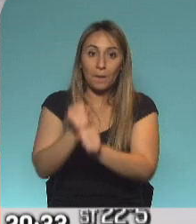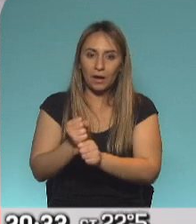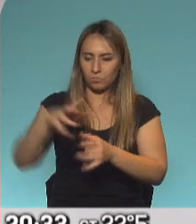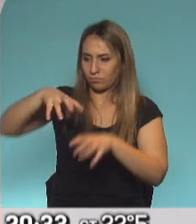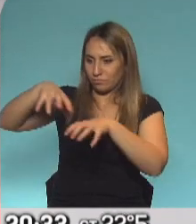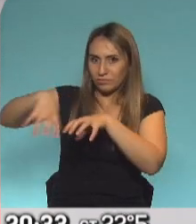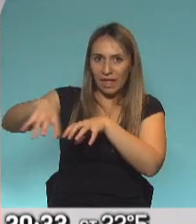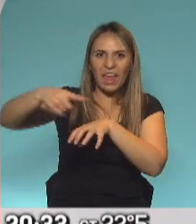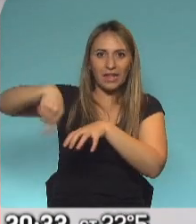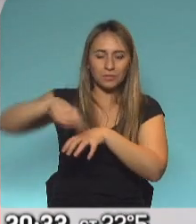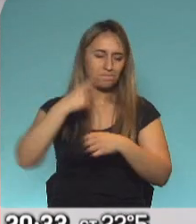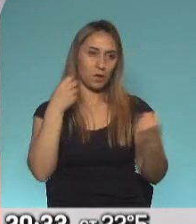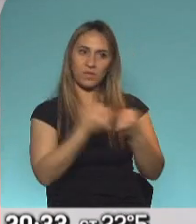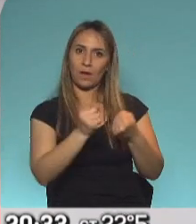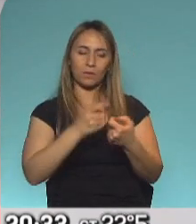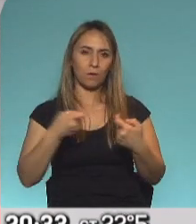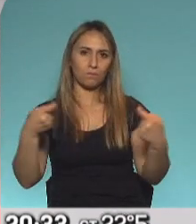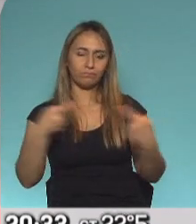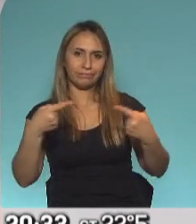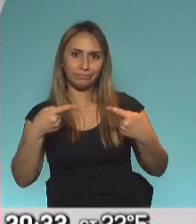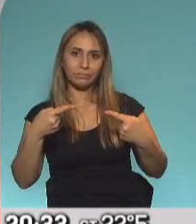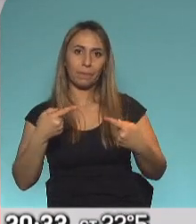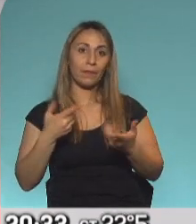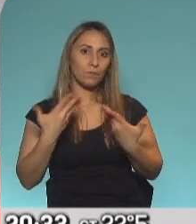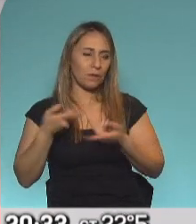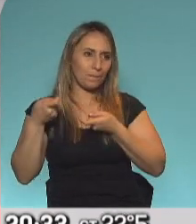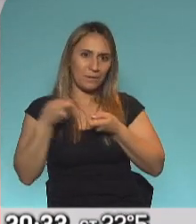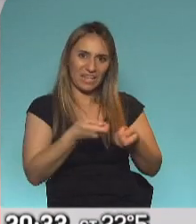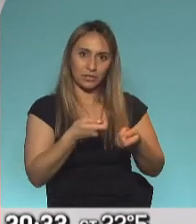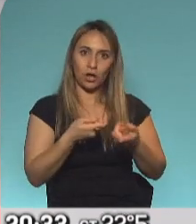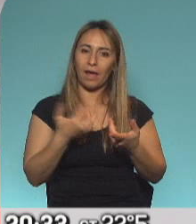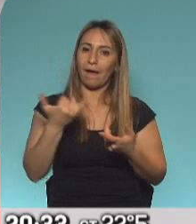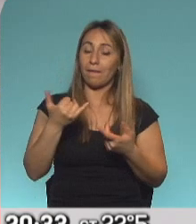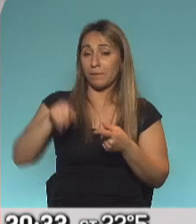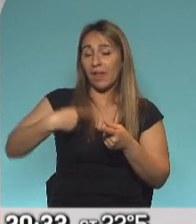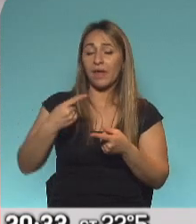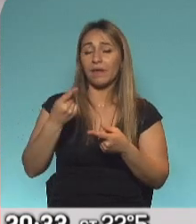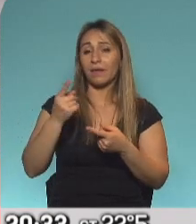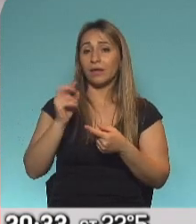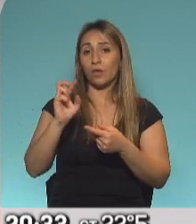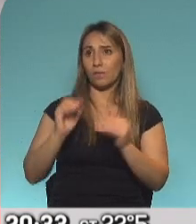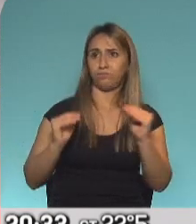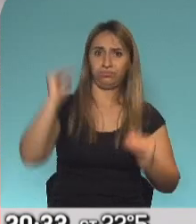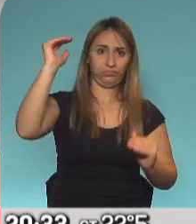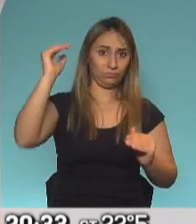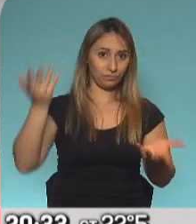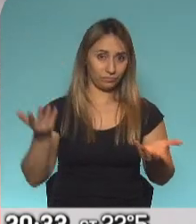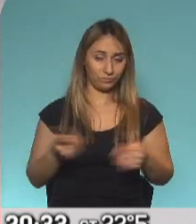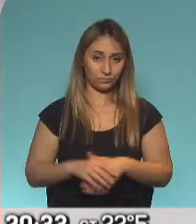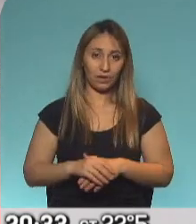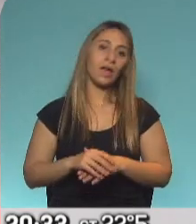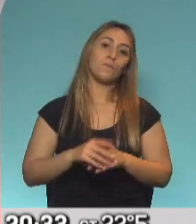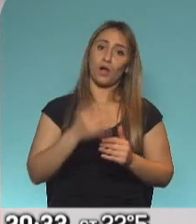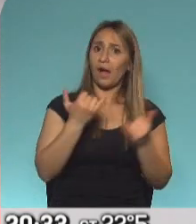salir. Eso genera la brecha, eso es lo que está sucediendo. No es un tema ni de confianza ni de desconfianza. Hay también toda una economía